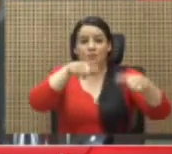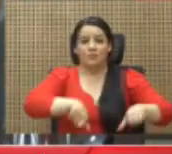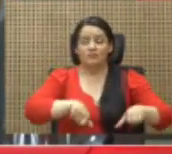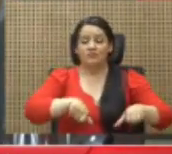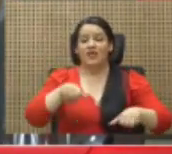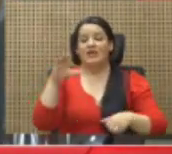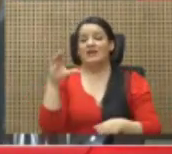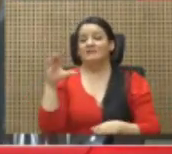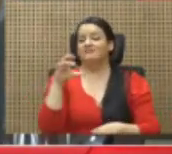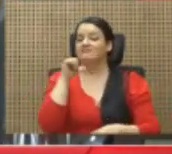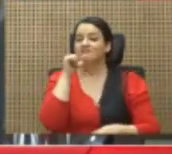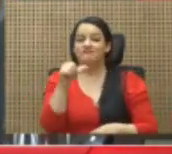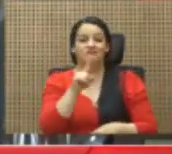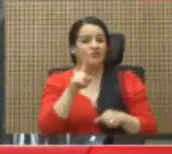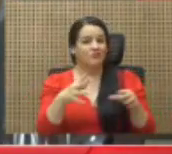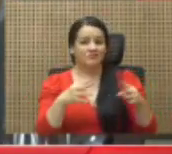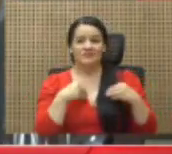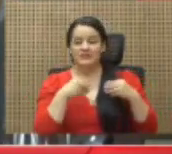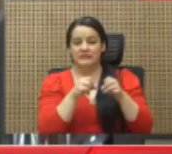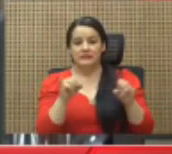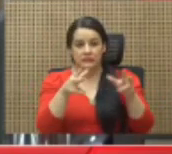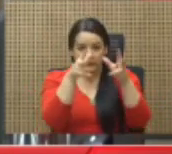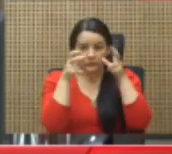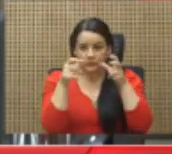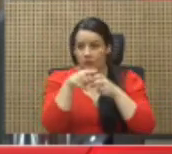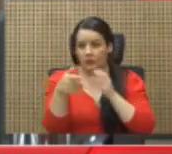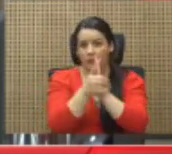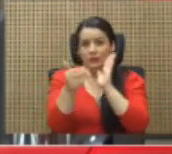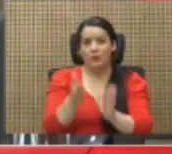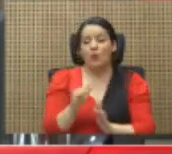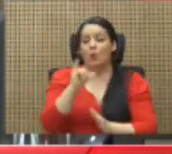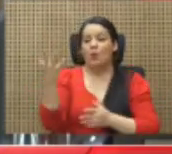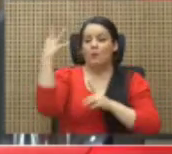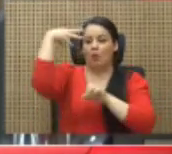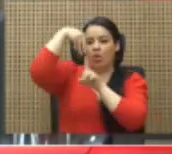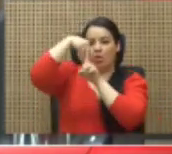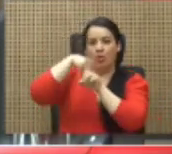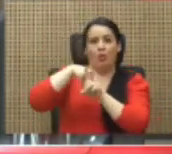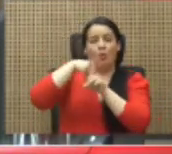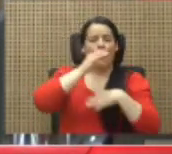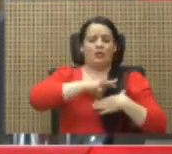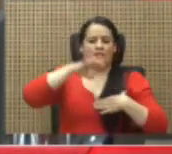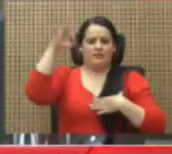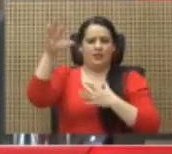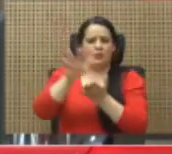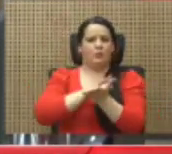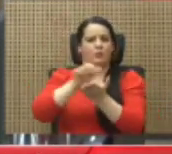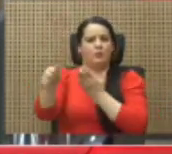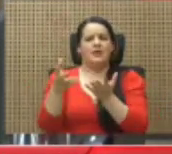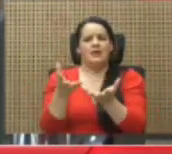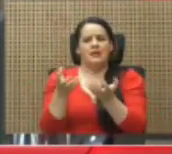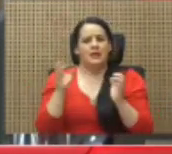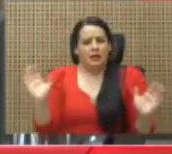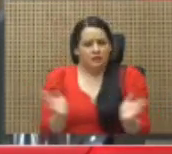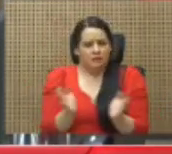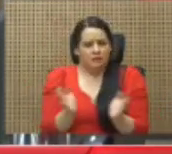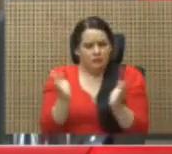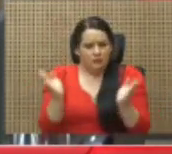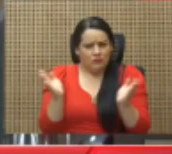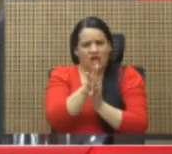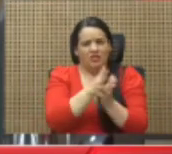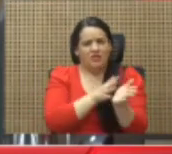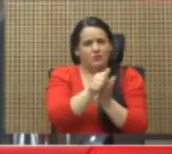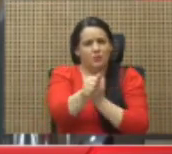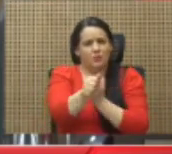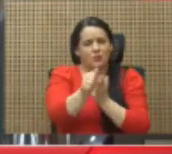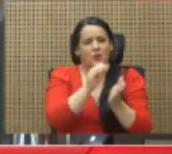sin escuchar a los expertos, como poseída por un espíritu de destrucción que la impulsa a dejar en cenizas hasta los